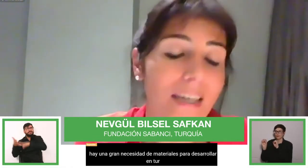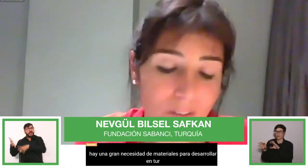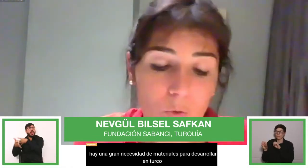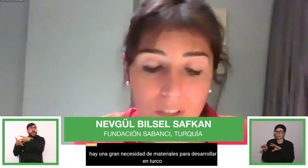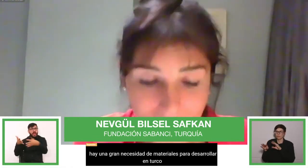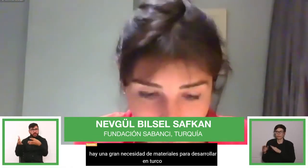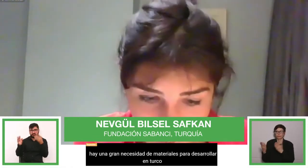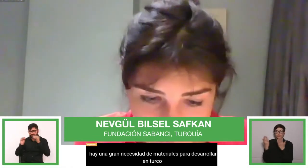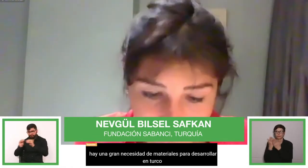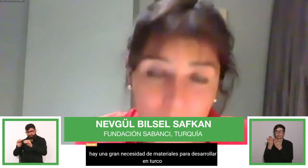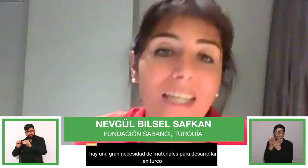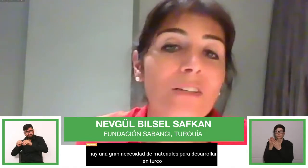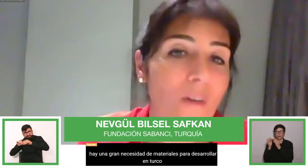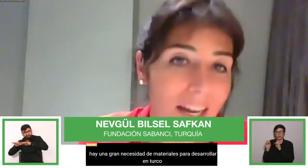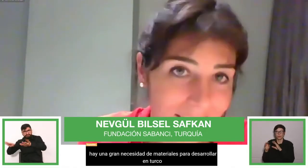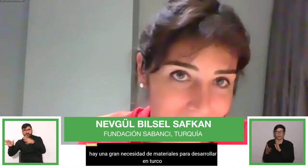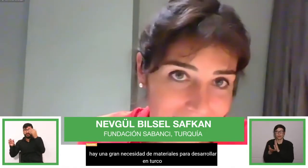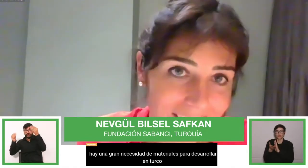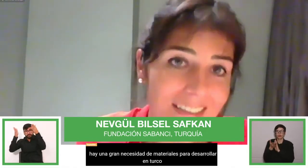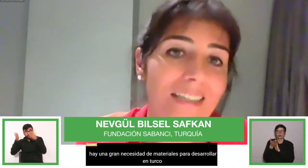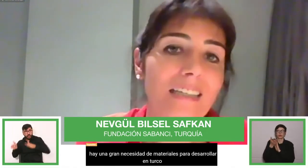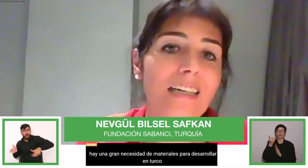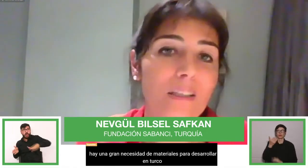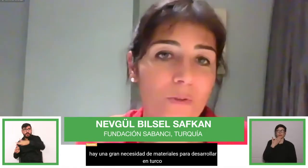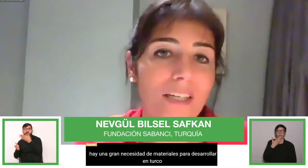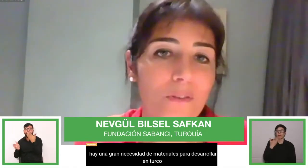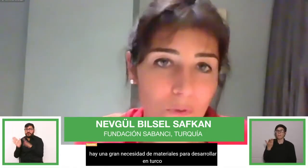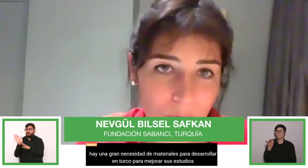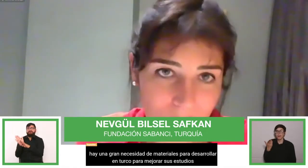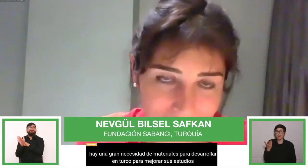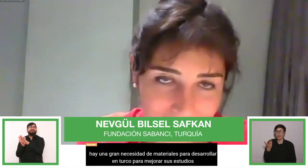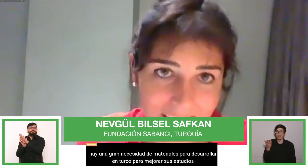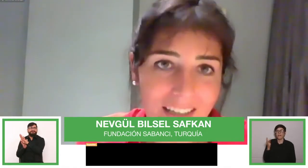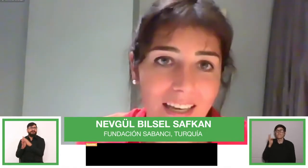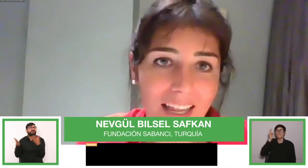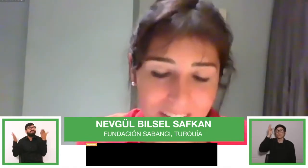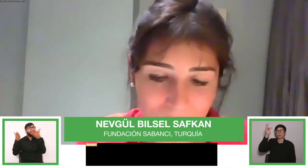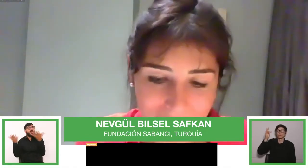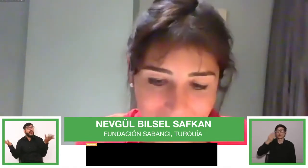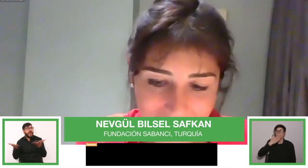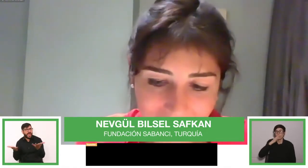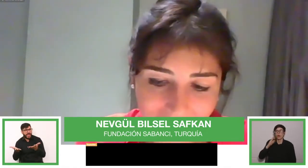su capacidad, y también para tener una mejor vida académica. Así que